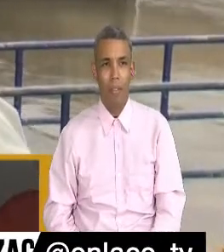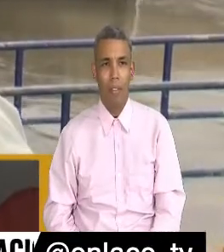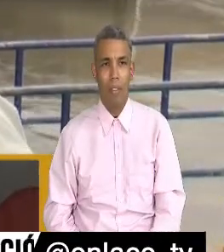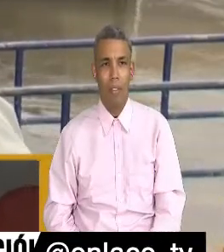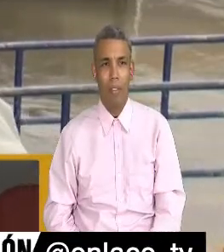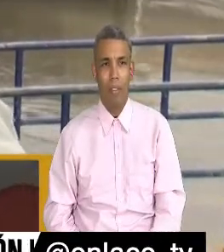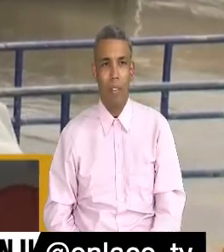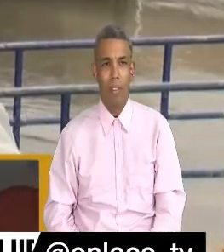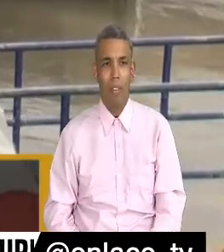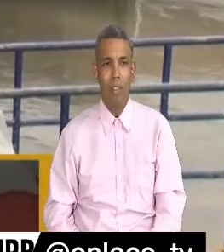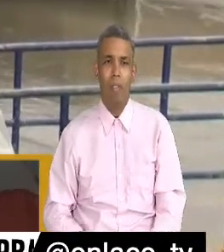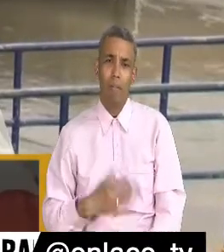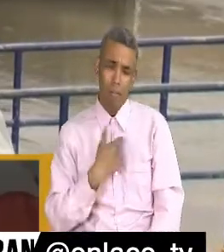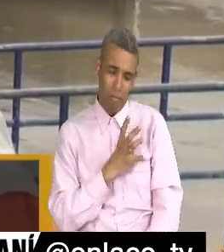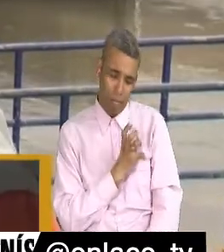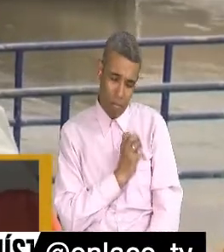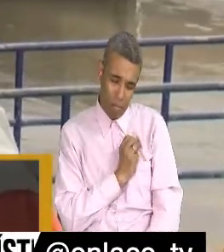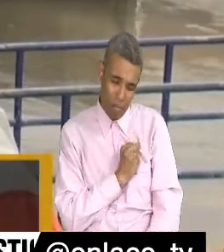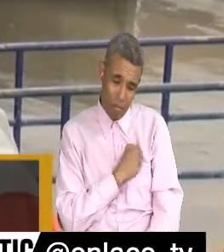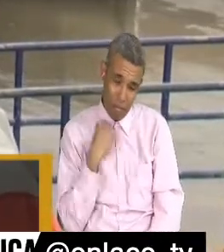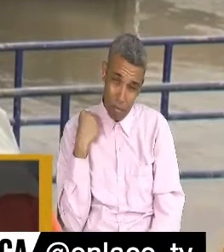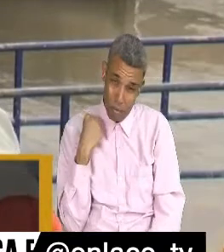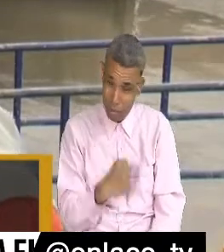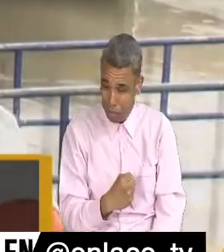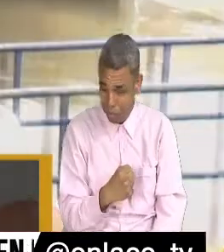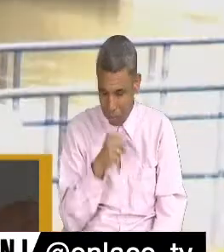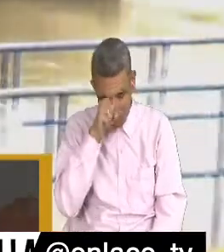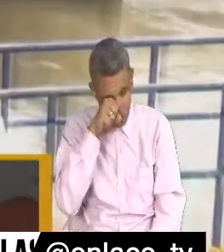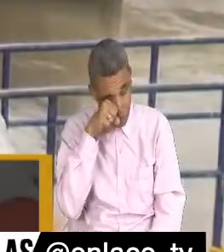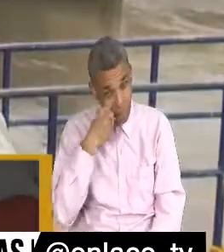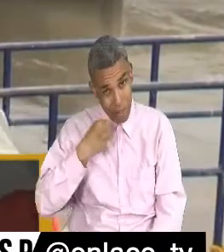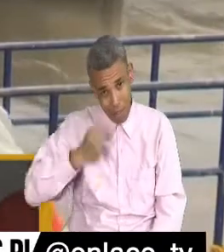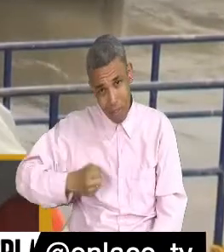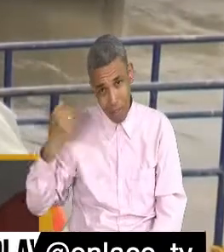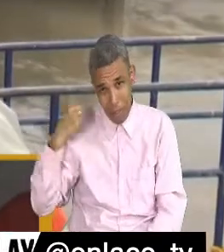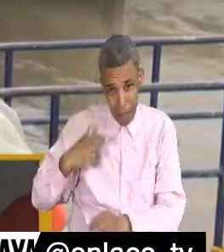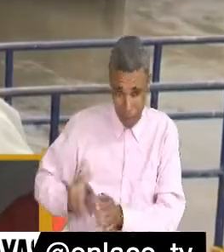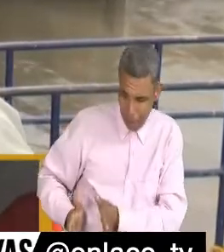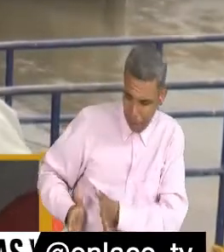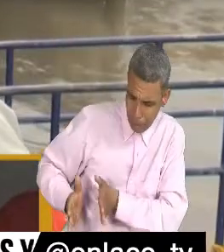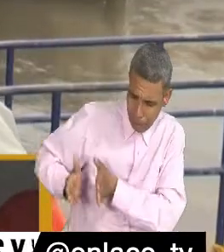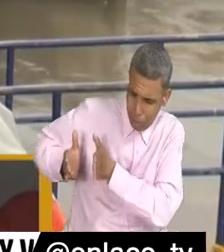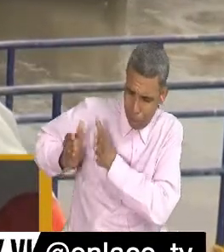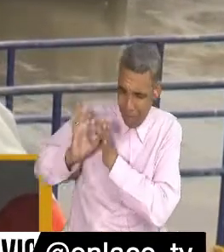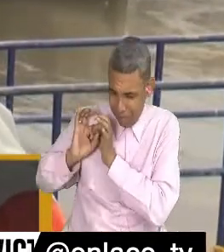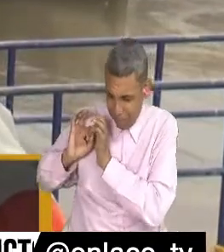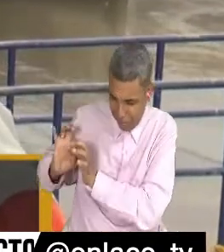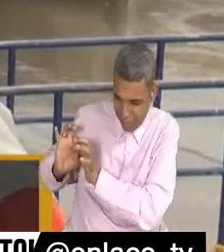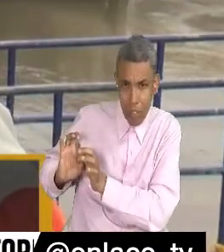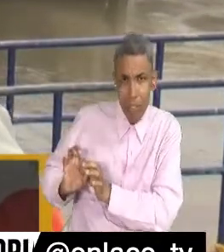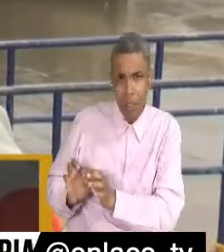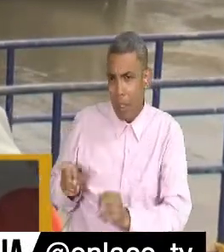Pero me deja mucho recuerdo, sagradamente, cuando estábamos nosotros pelados. Sí, mi hermano no era pegado con ninguno, él era bien